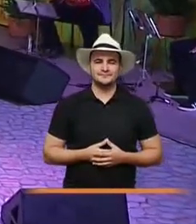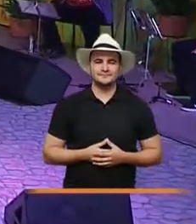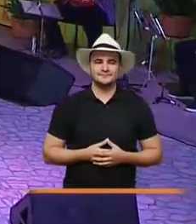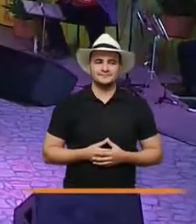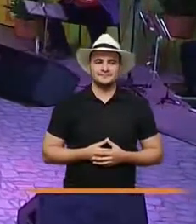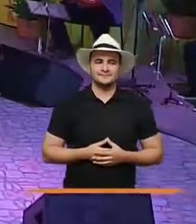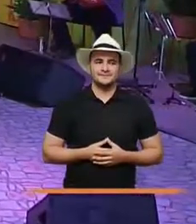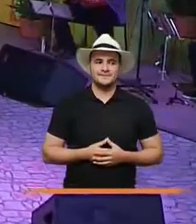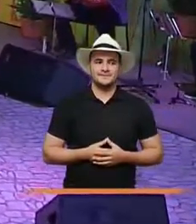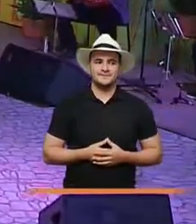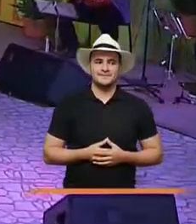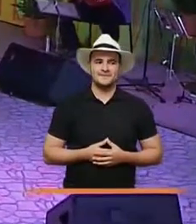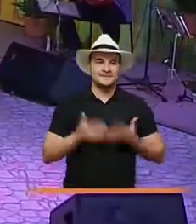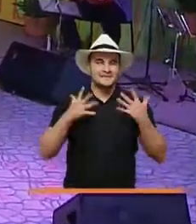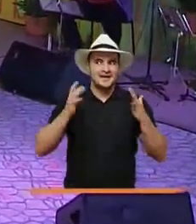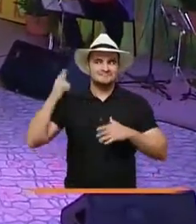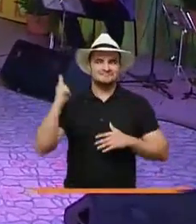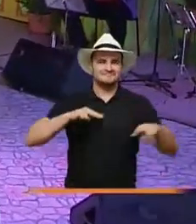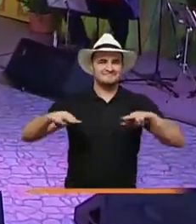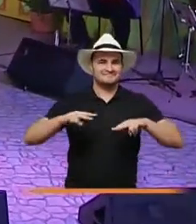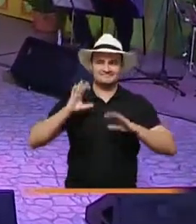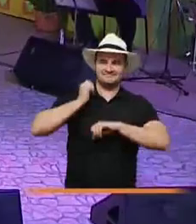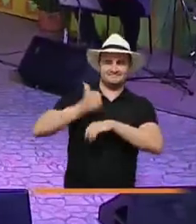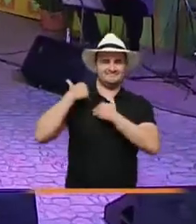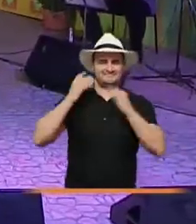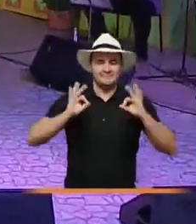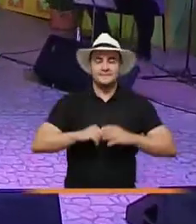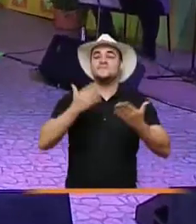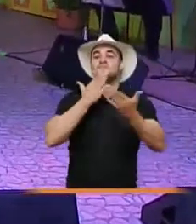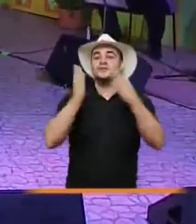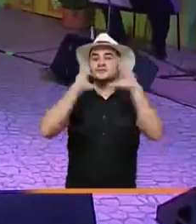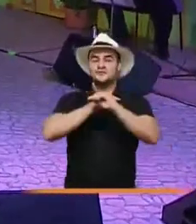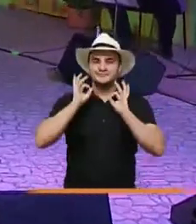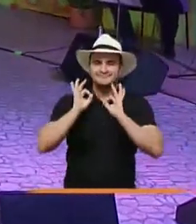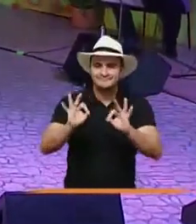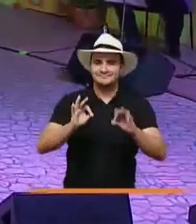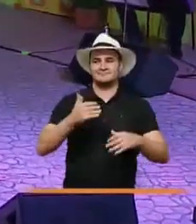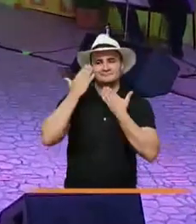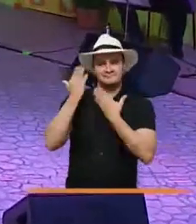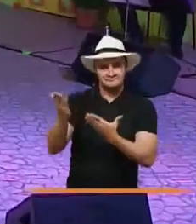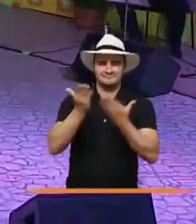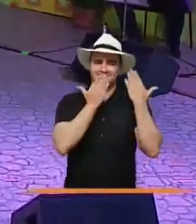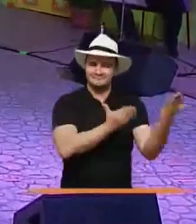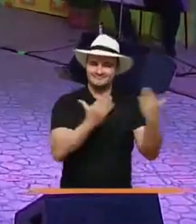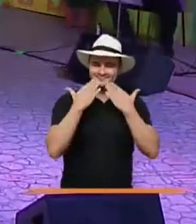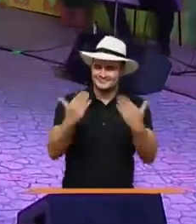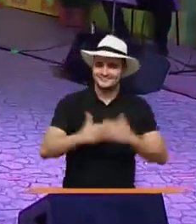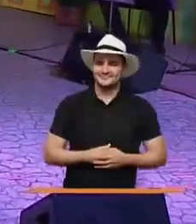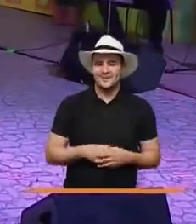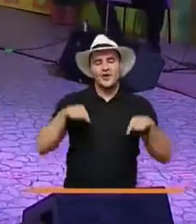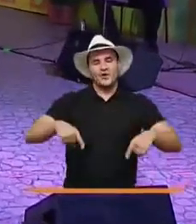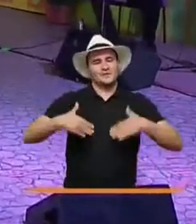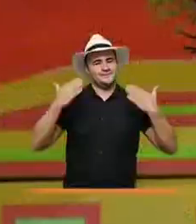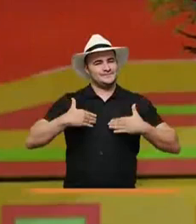bueno aquí tenemos entonces al director bienvenida buenas noches daniela muy buenas noches ovidio estamos muy felices de